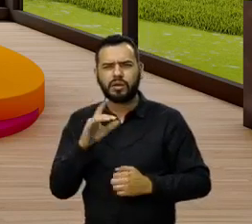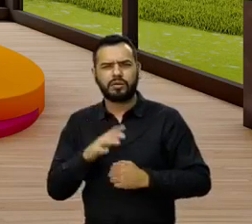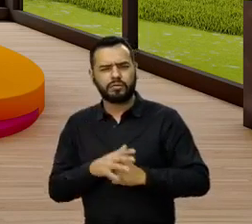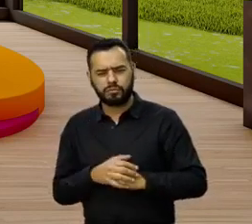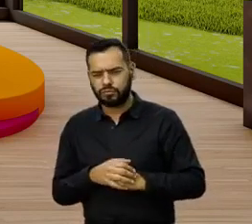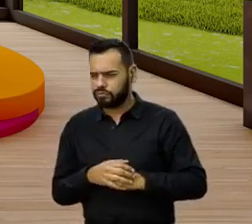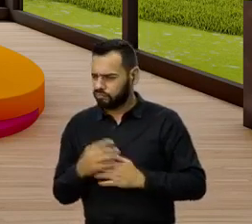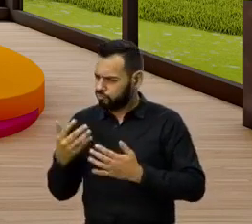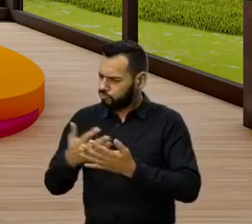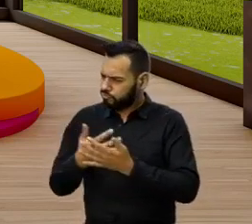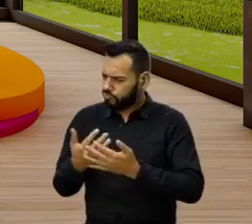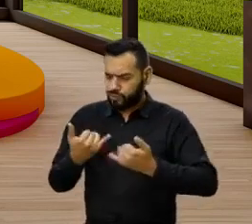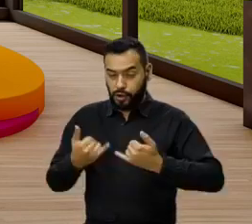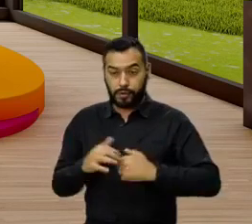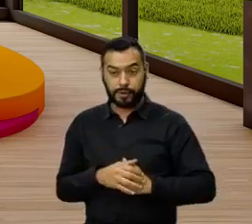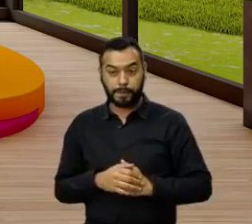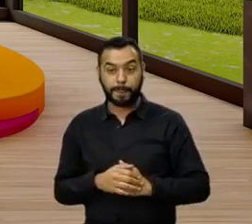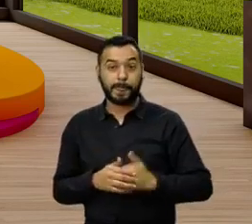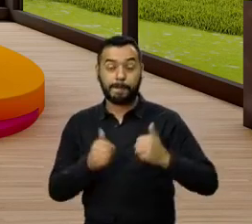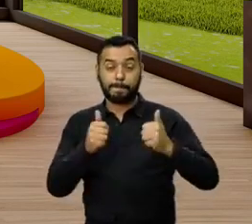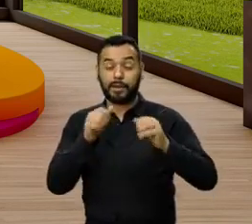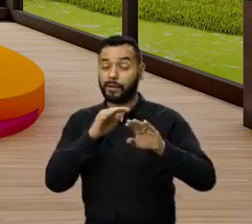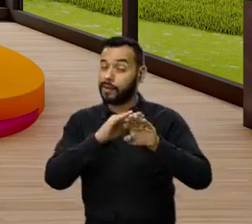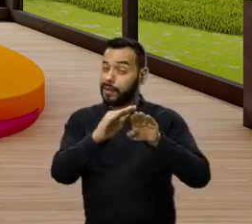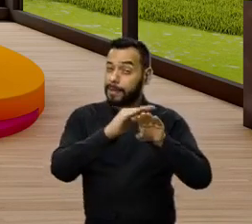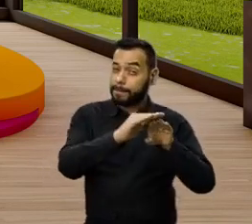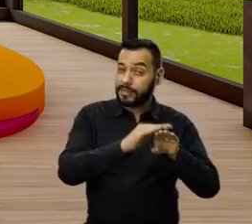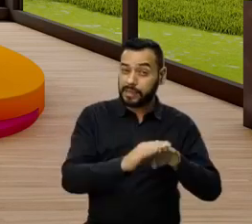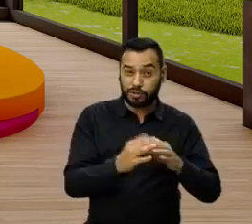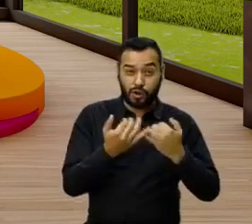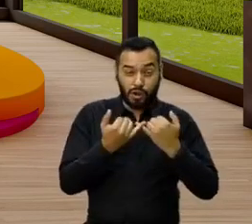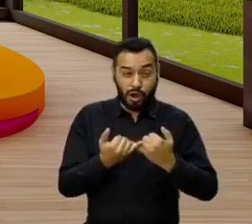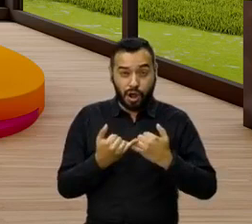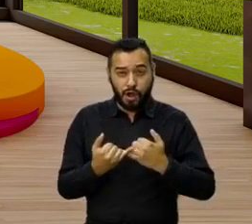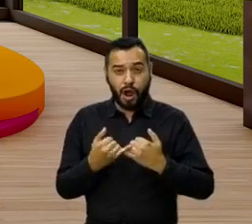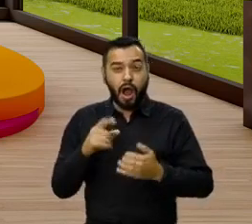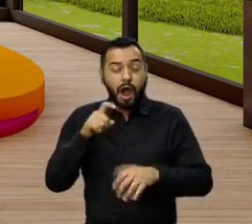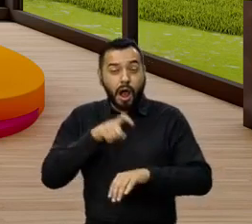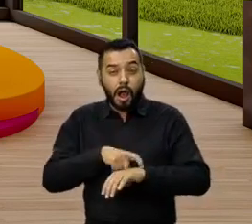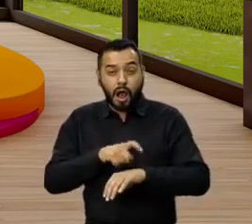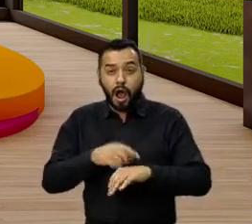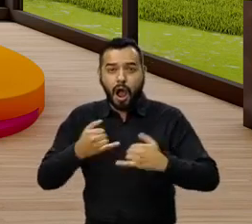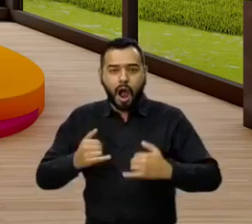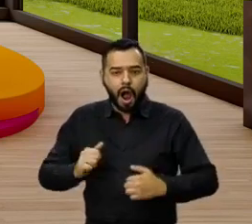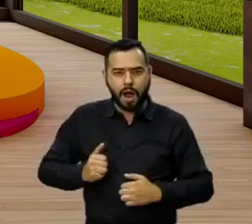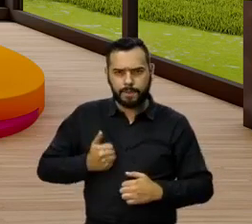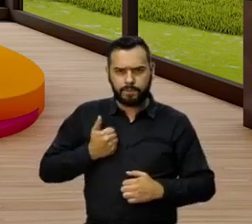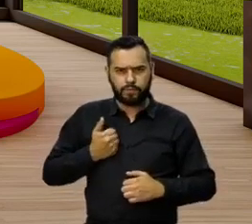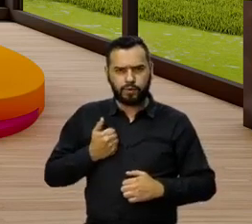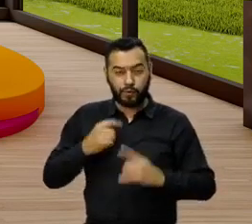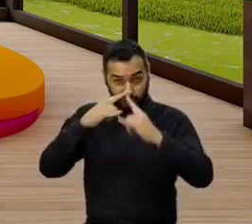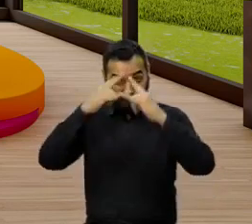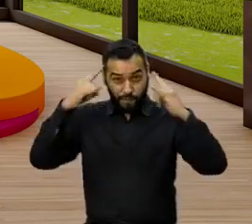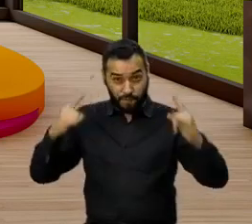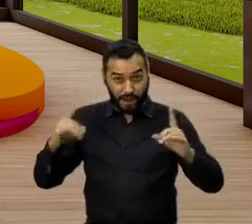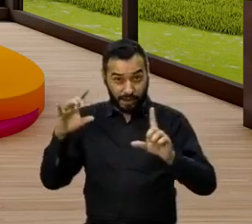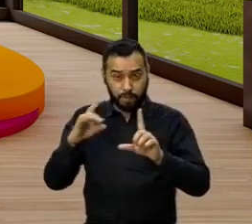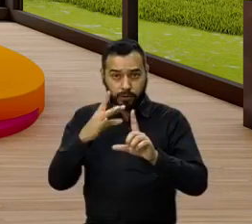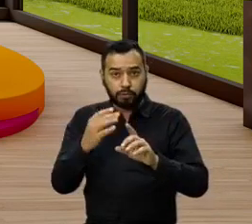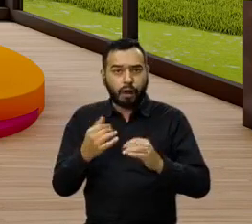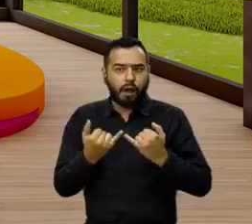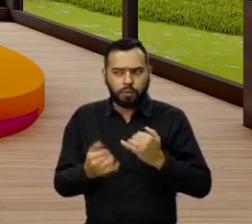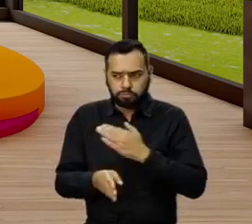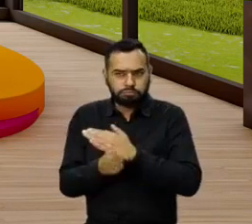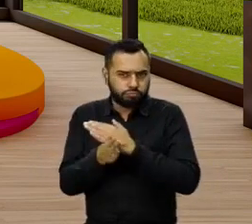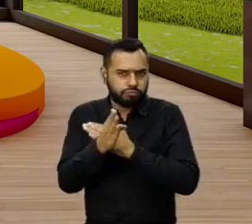que nos quieras hacer en este momento bueno la invitación como tal en ese momento es que aprovechen lo que nos queda desearía todavía vamos a poder